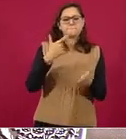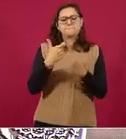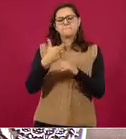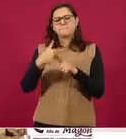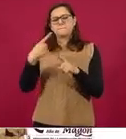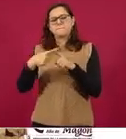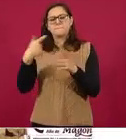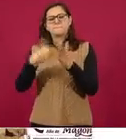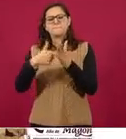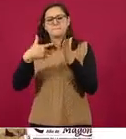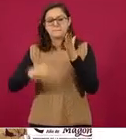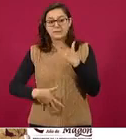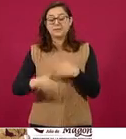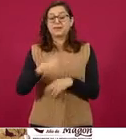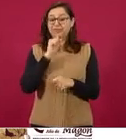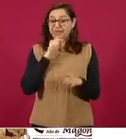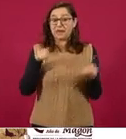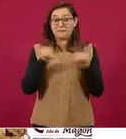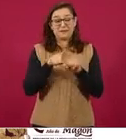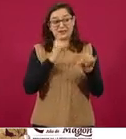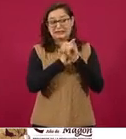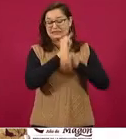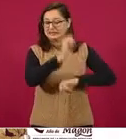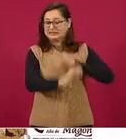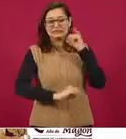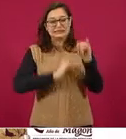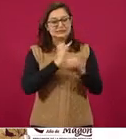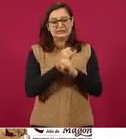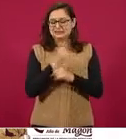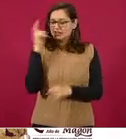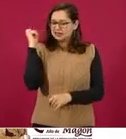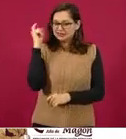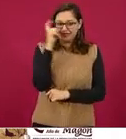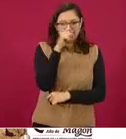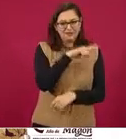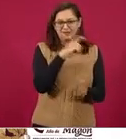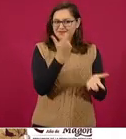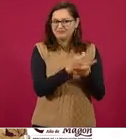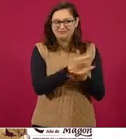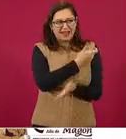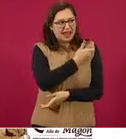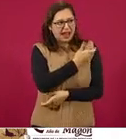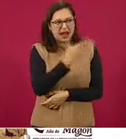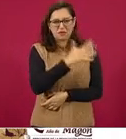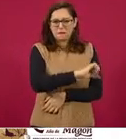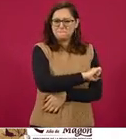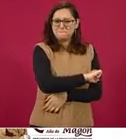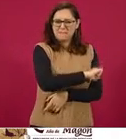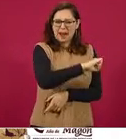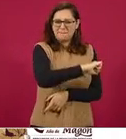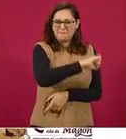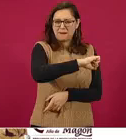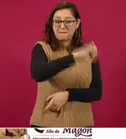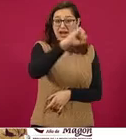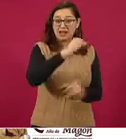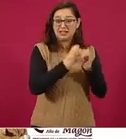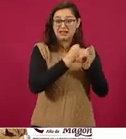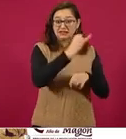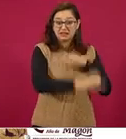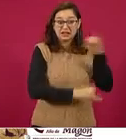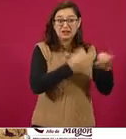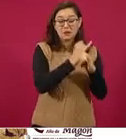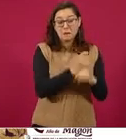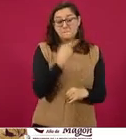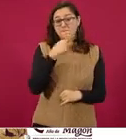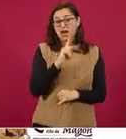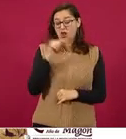fuerte presión en el mercado internacional y, sin embargo, la política de precios máximos sigue funcionando